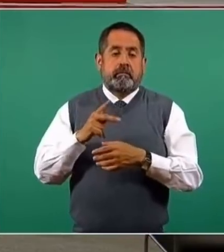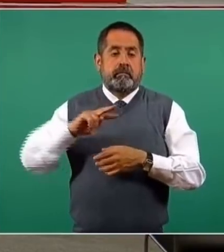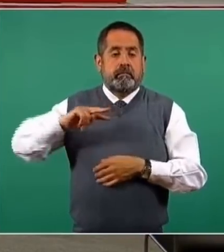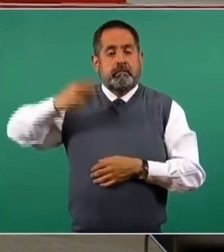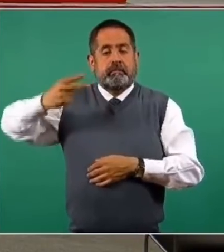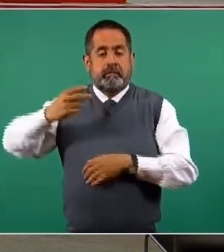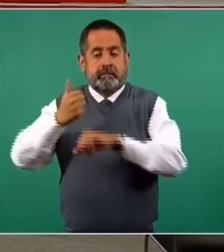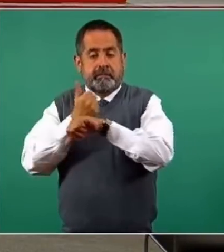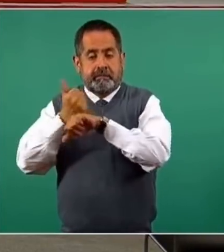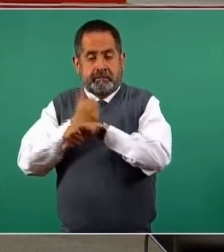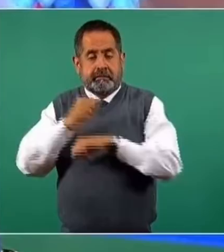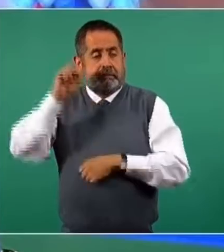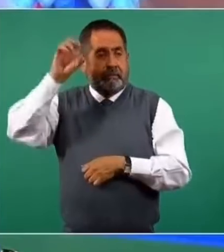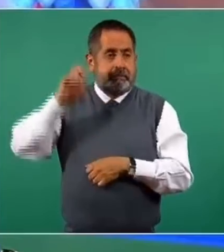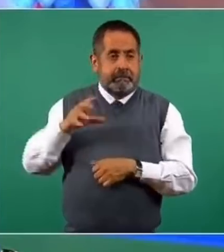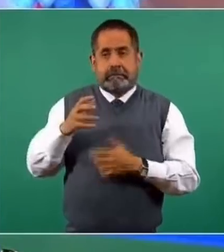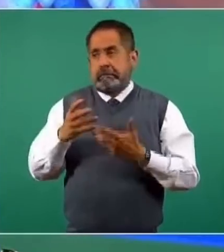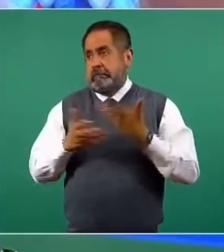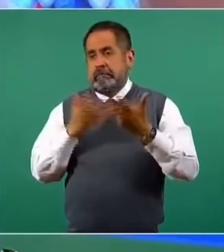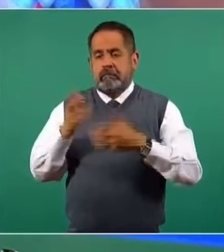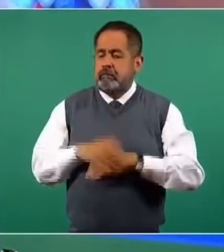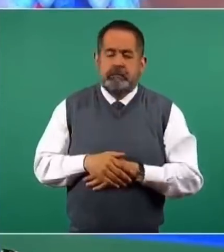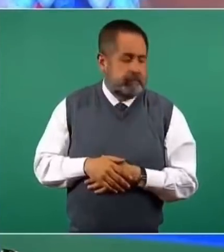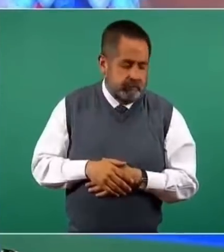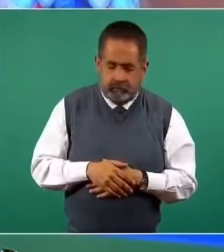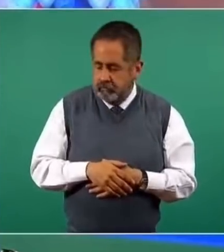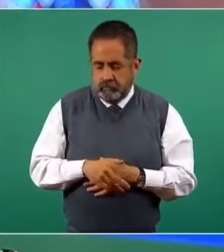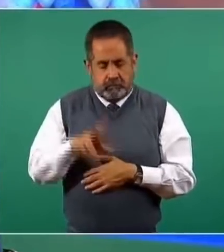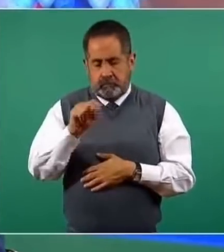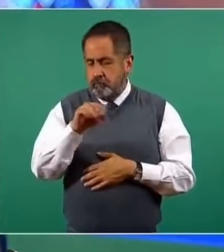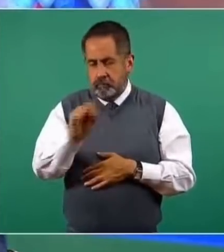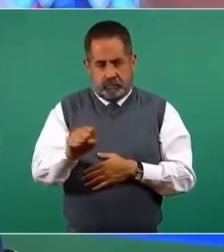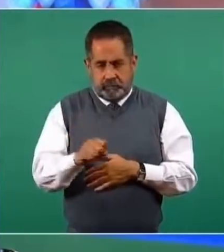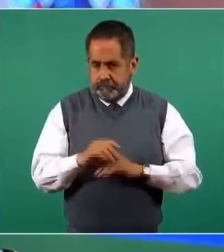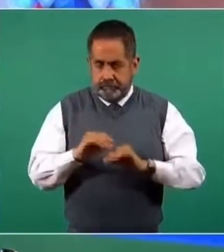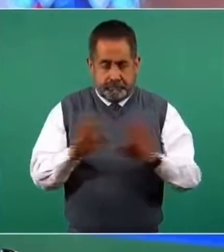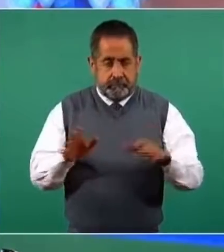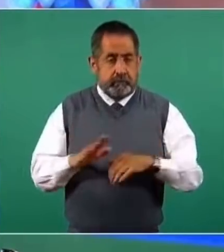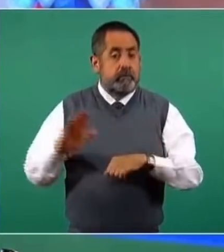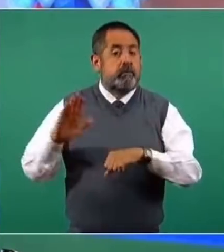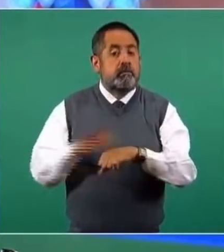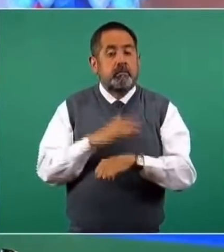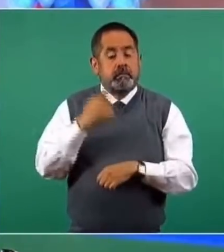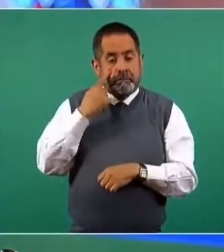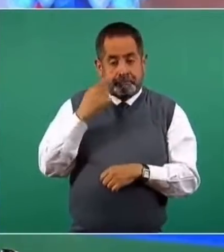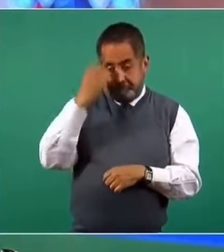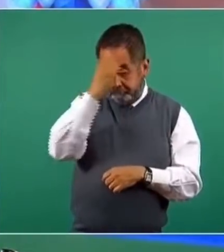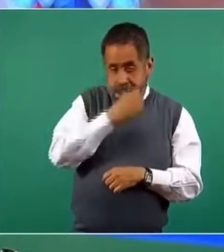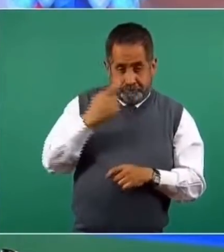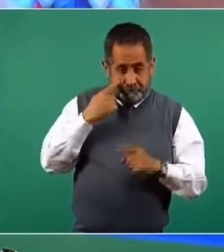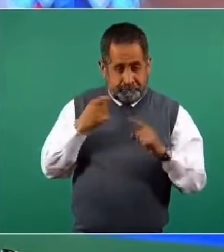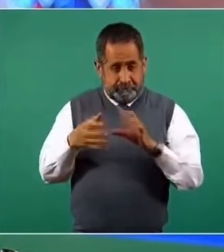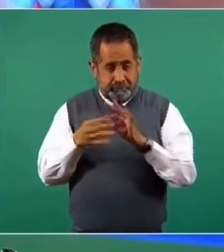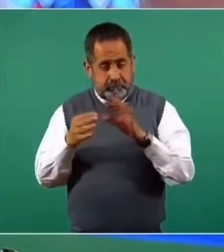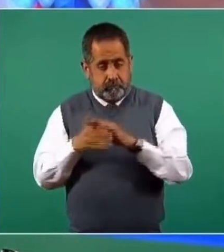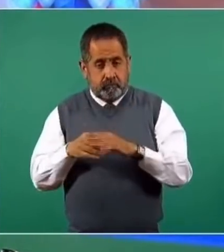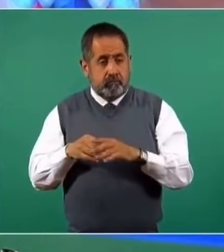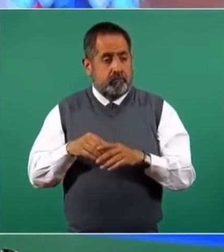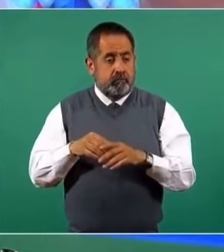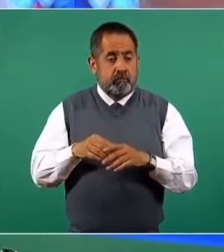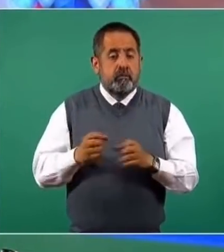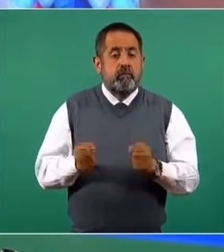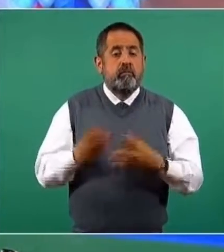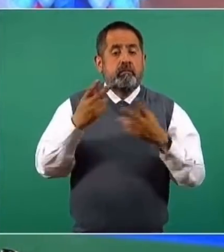al semáforo amarillo. Esto lo tenemos perfectamente claro porque el intervalo de evaluación de la realidad